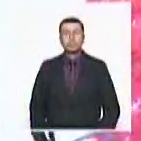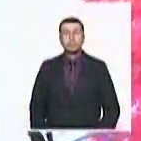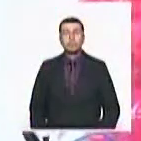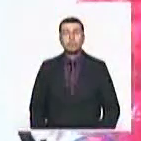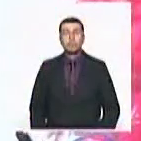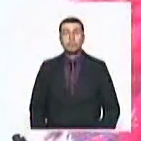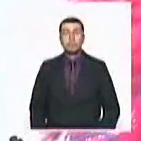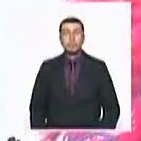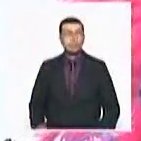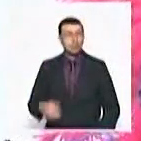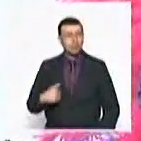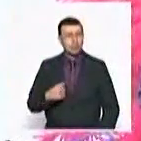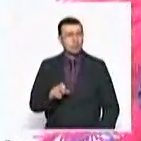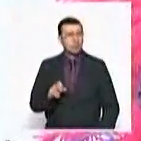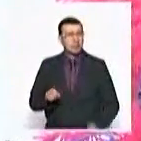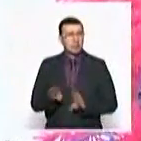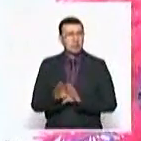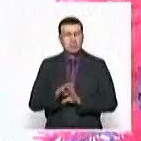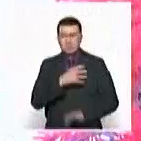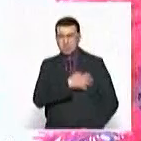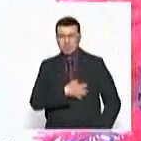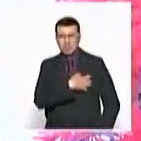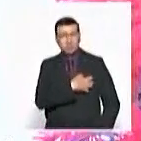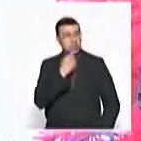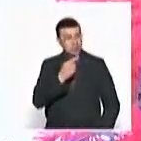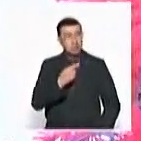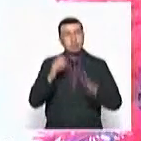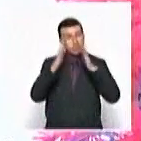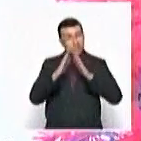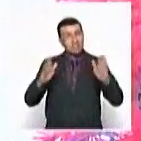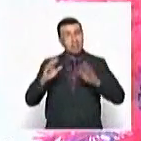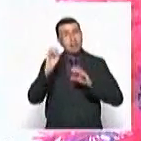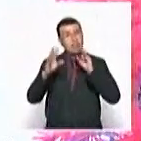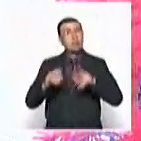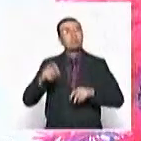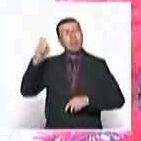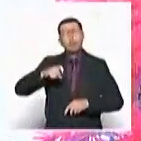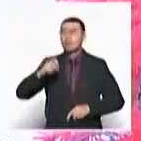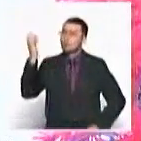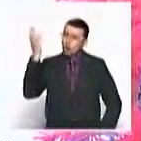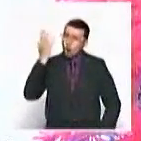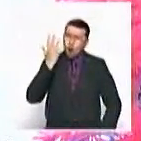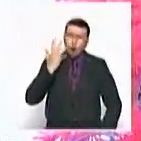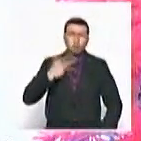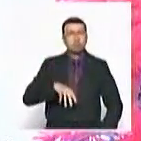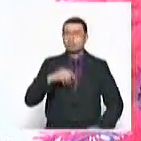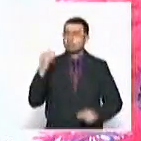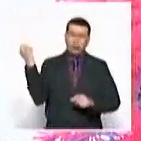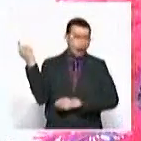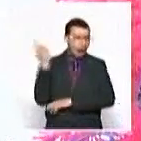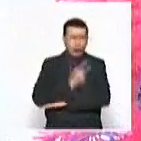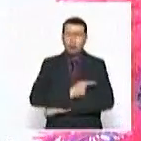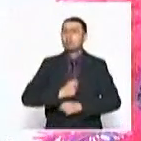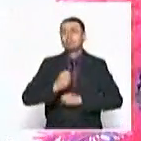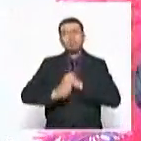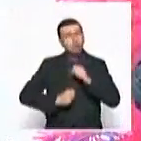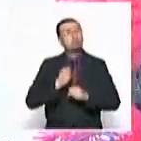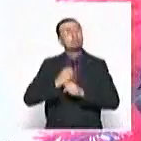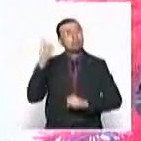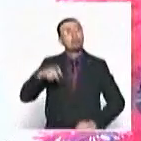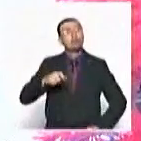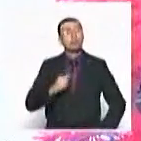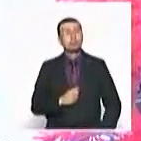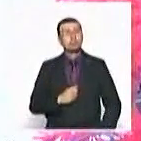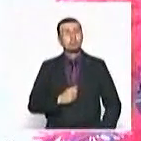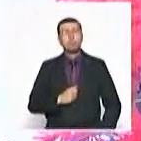una forma egoísta digo que la Navidad debería ser todos los días, todo el año. Y lo digo de una forma egoísta porque, como usted lo